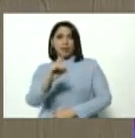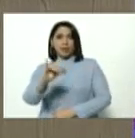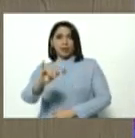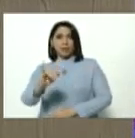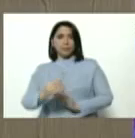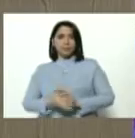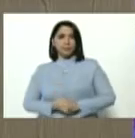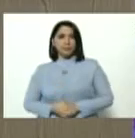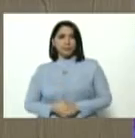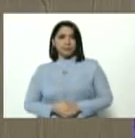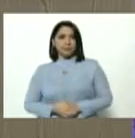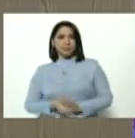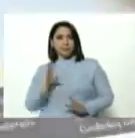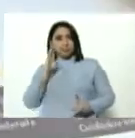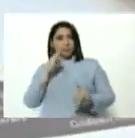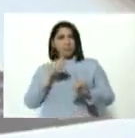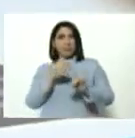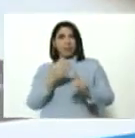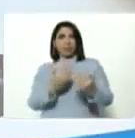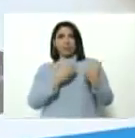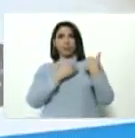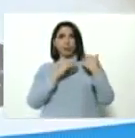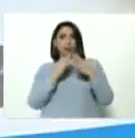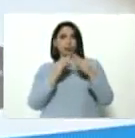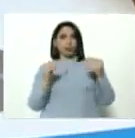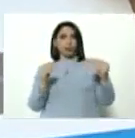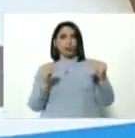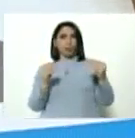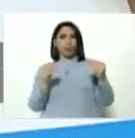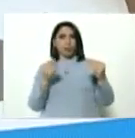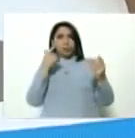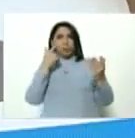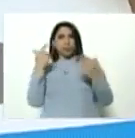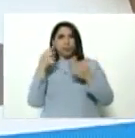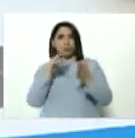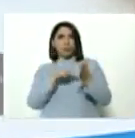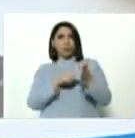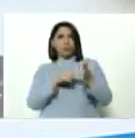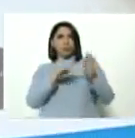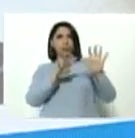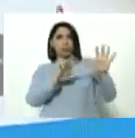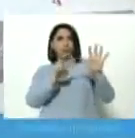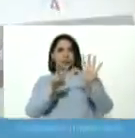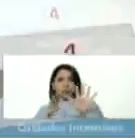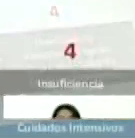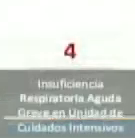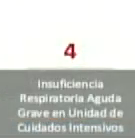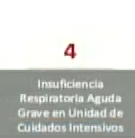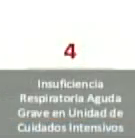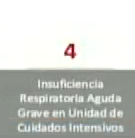integrales destinados para tal fin. De todos nuestros pacientes, de los 2.978 pacientes,